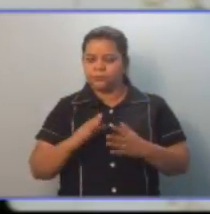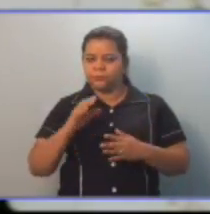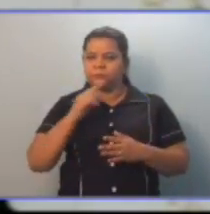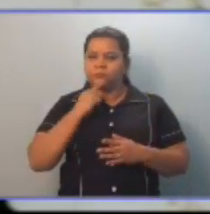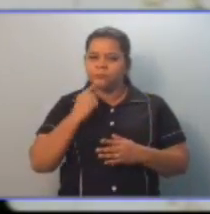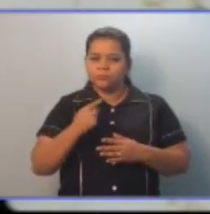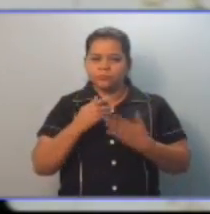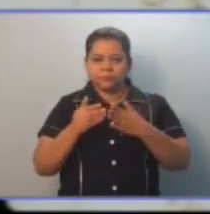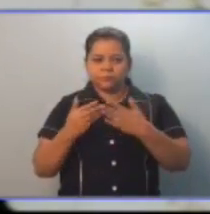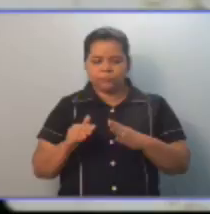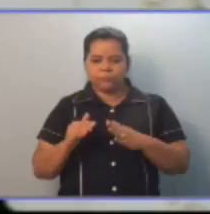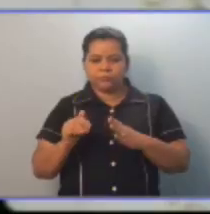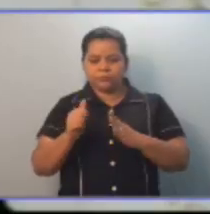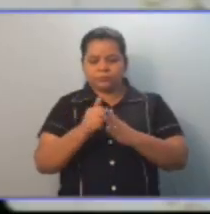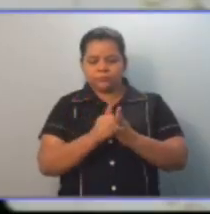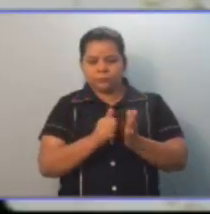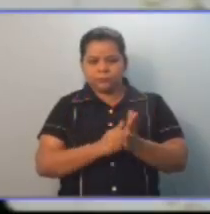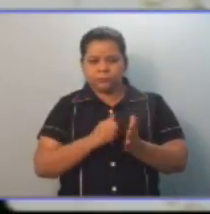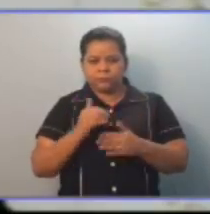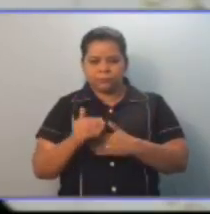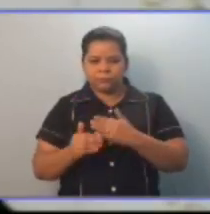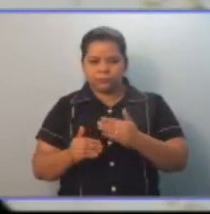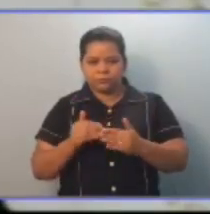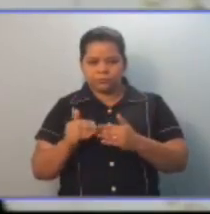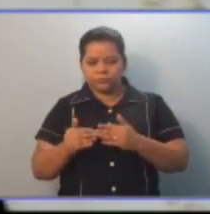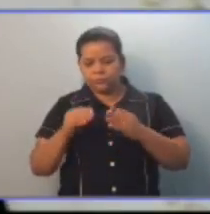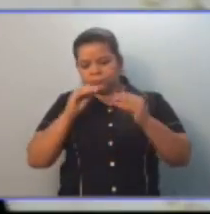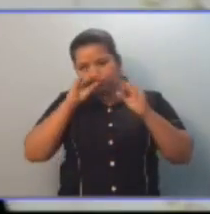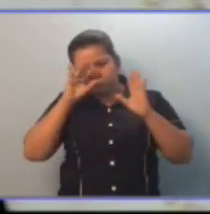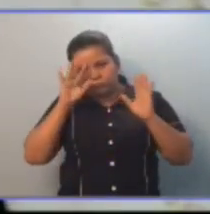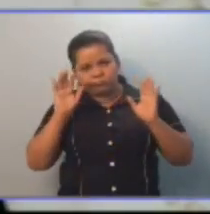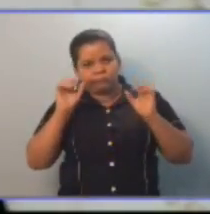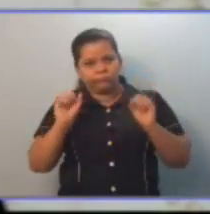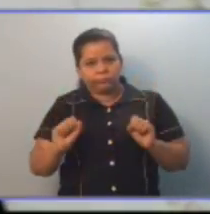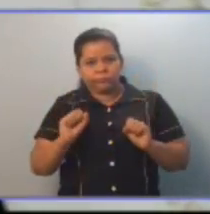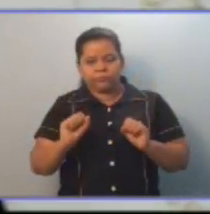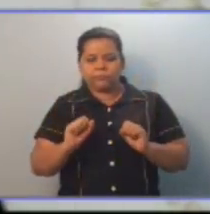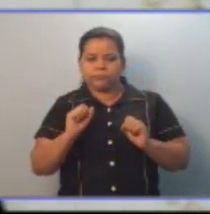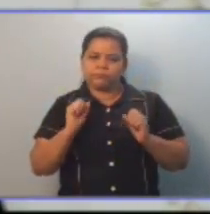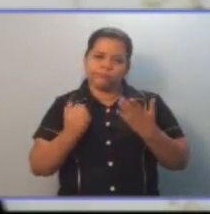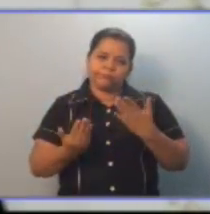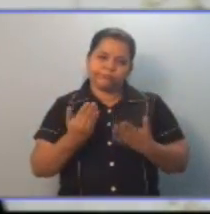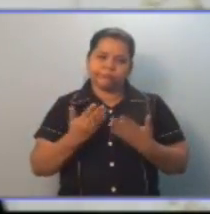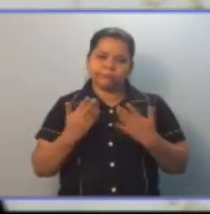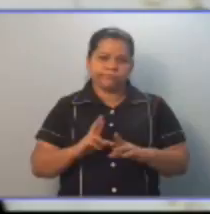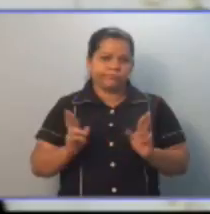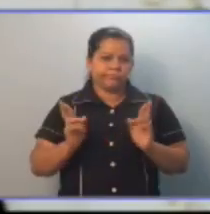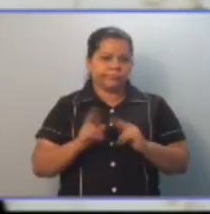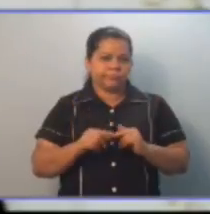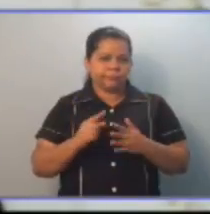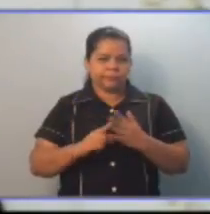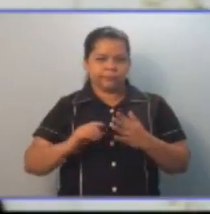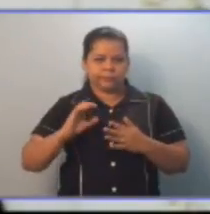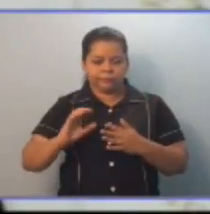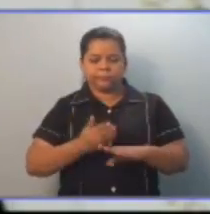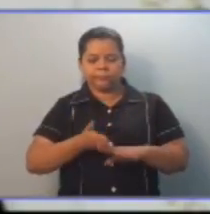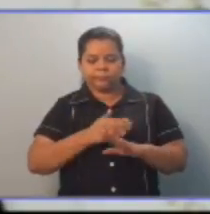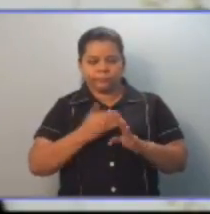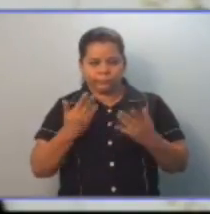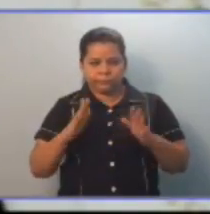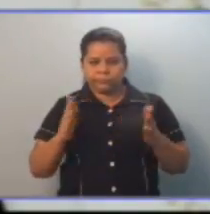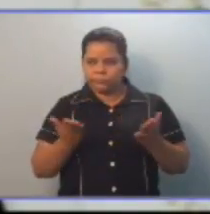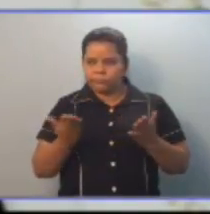conjunción de diversos artículos de naturaleza procesal. Entonces, claro, esa podría ser la discusión de decir, eso es una reforma constitucional que ha hecho un tribunal que no